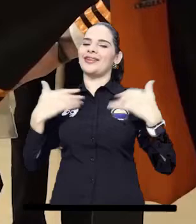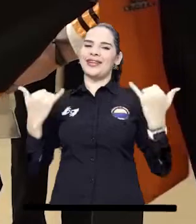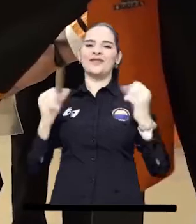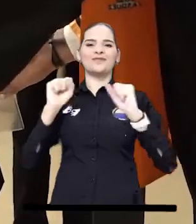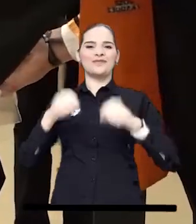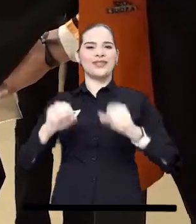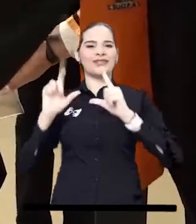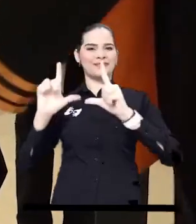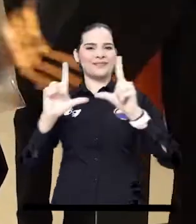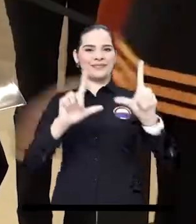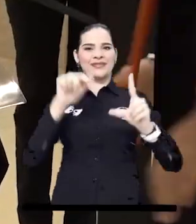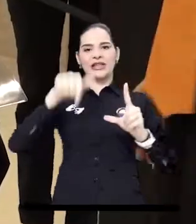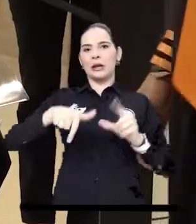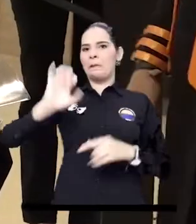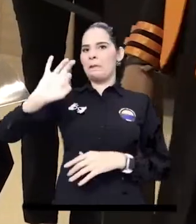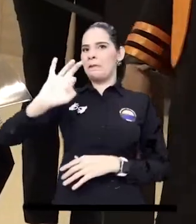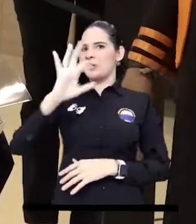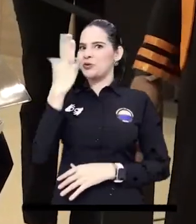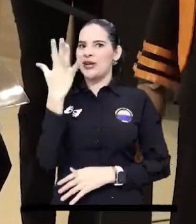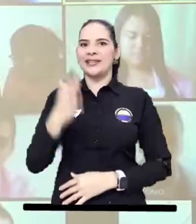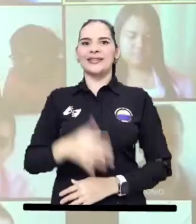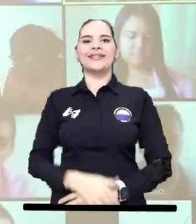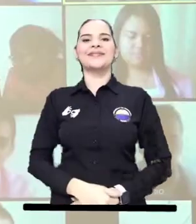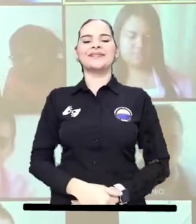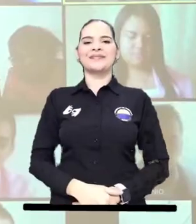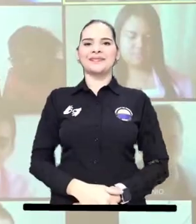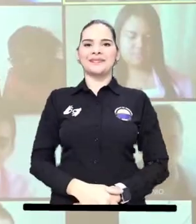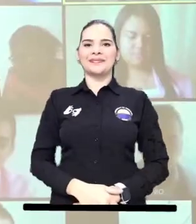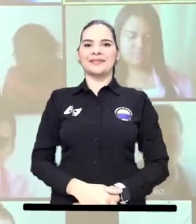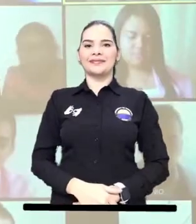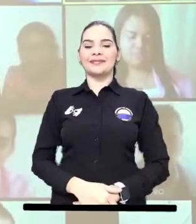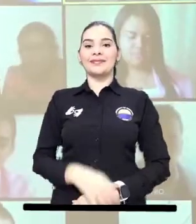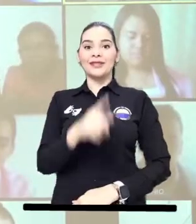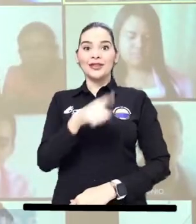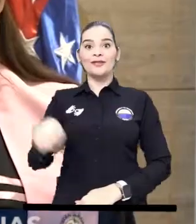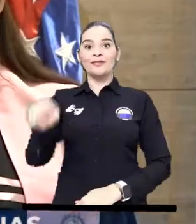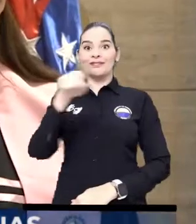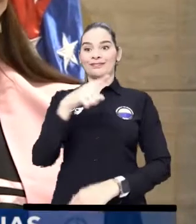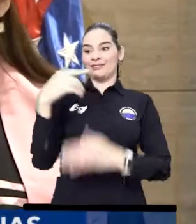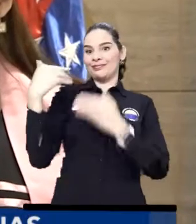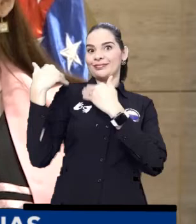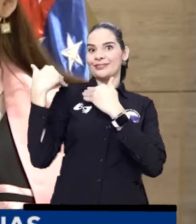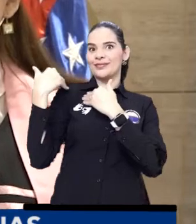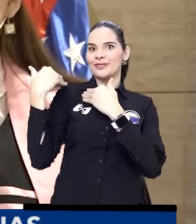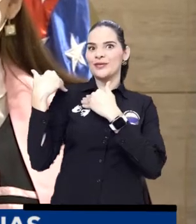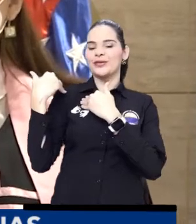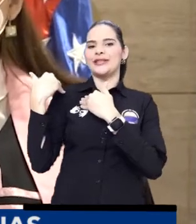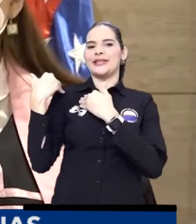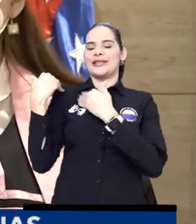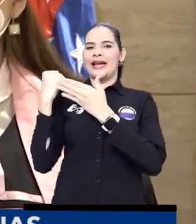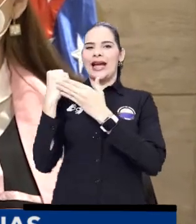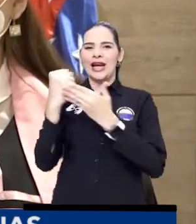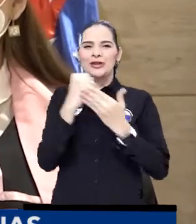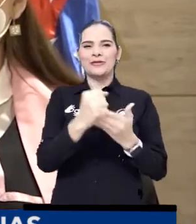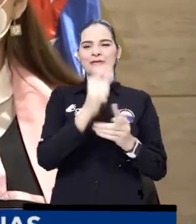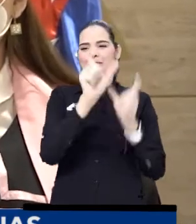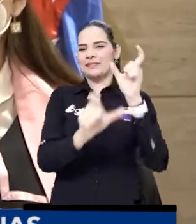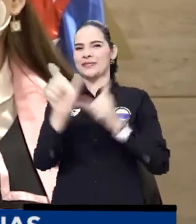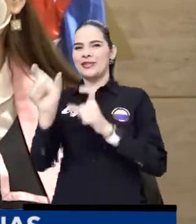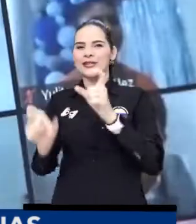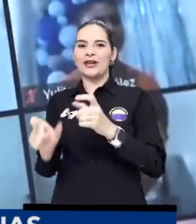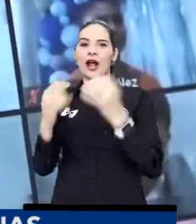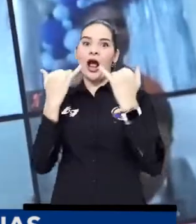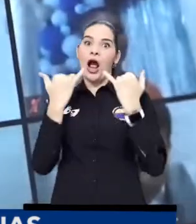seguimos haciendo realidad a través de estos medios y redes digitales. Tienen la responsabilidad del abordaje integral de las personas